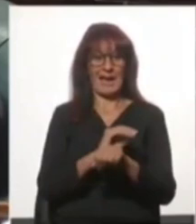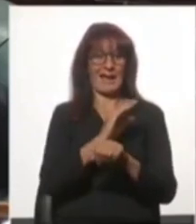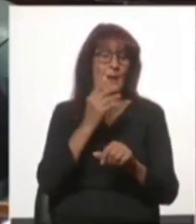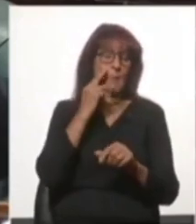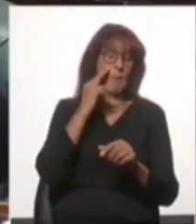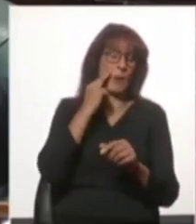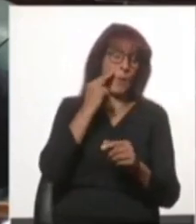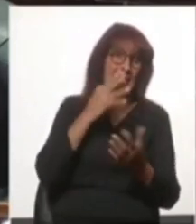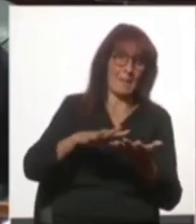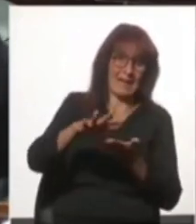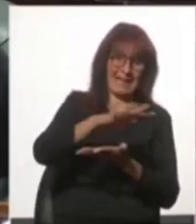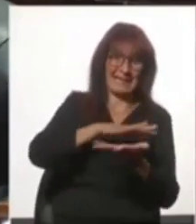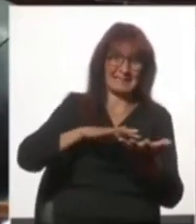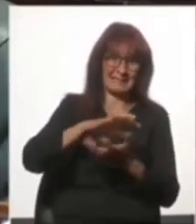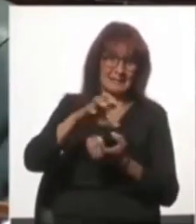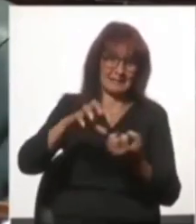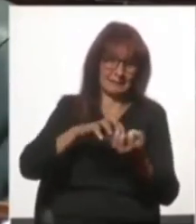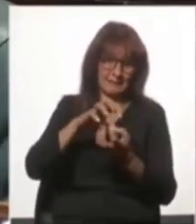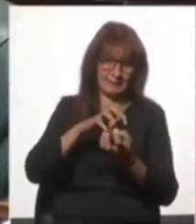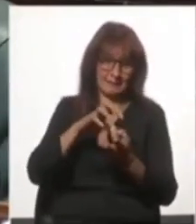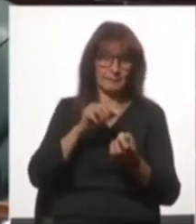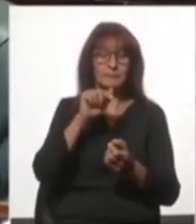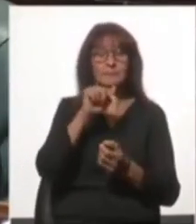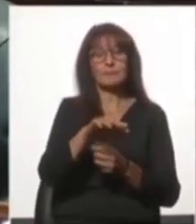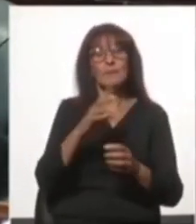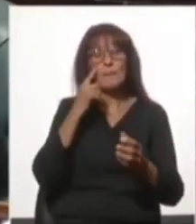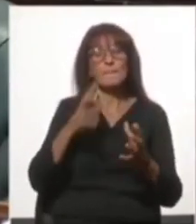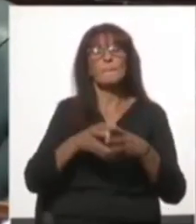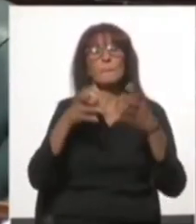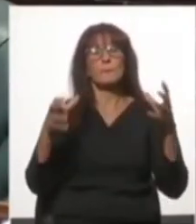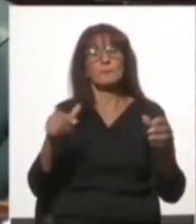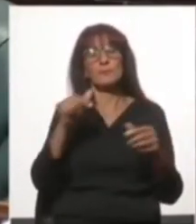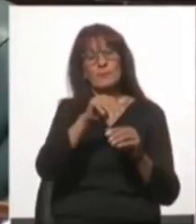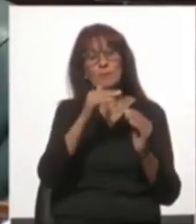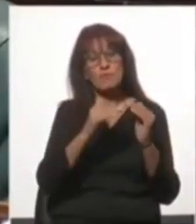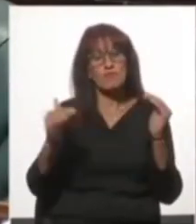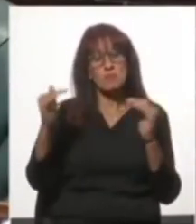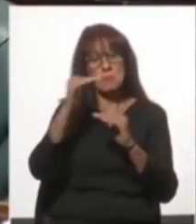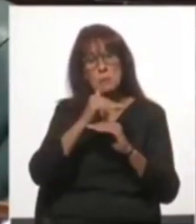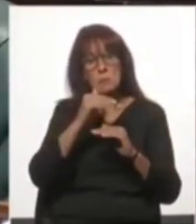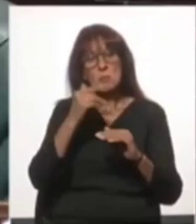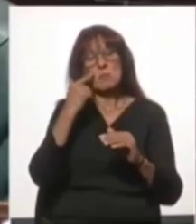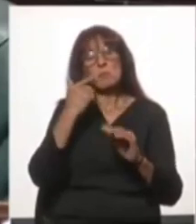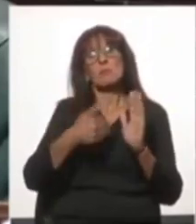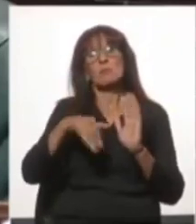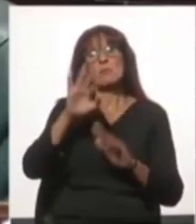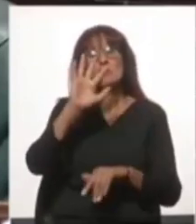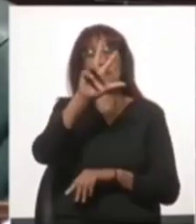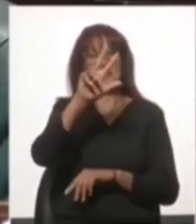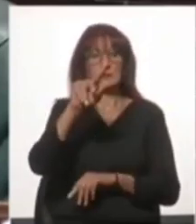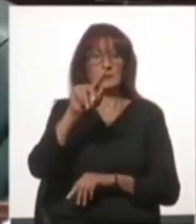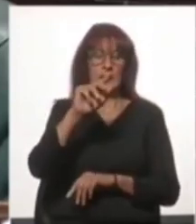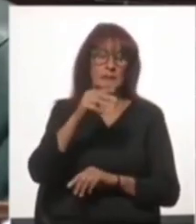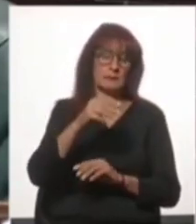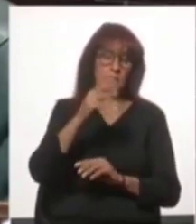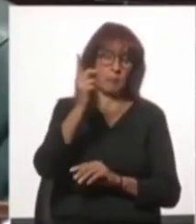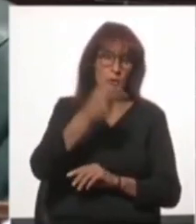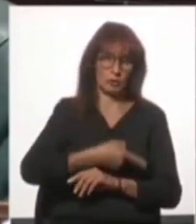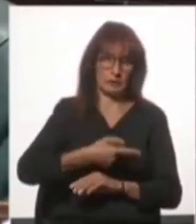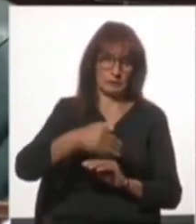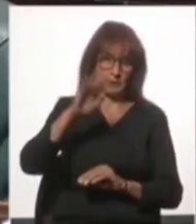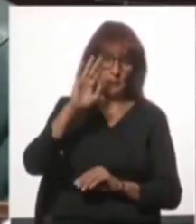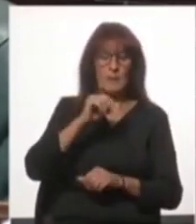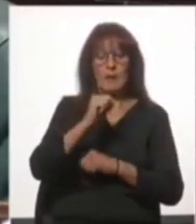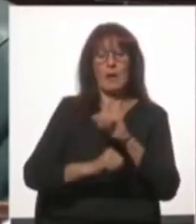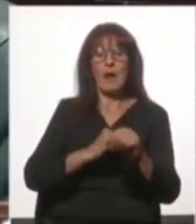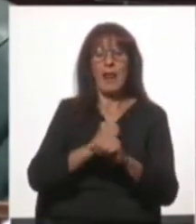y fue un superávit comercial muy grande, ese superávit apenas superó el 3%. Bueno, pues parece que el año que